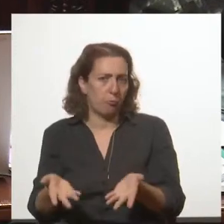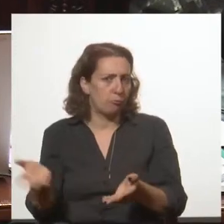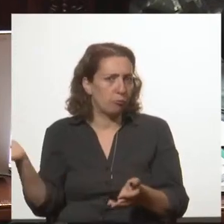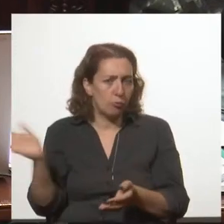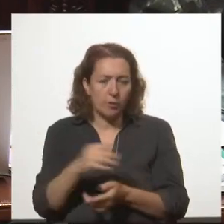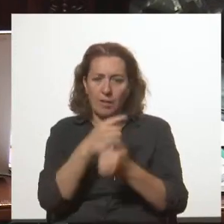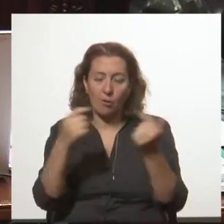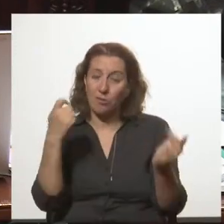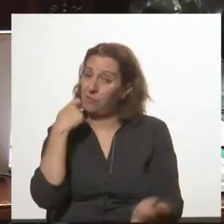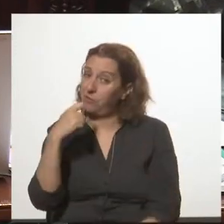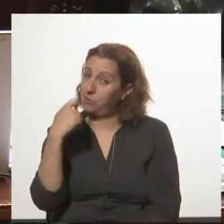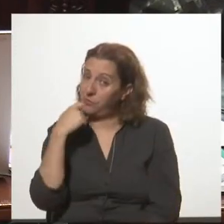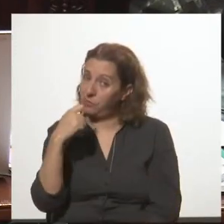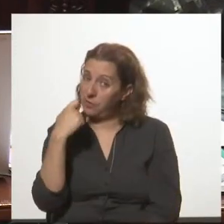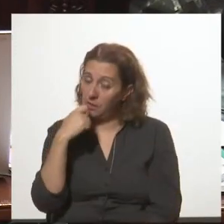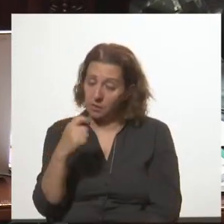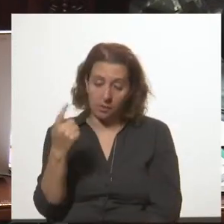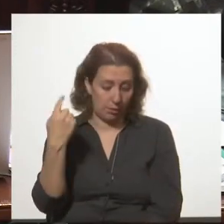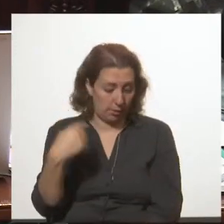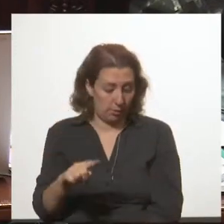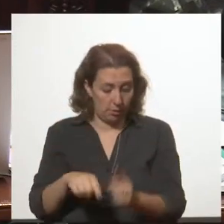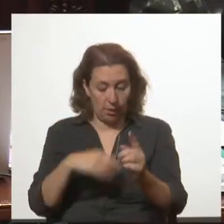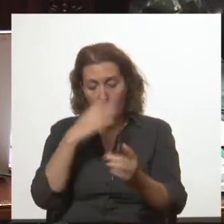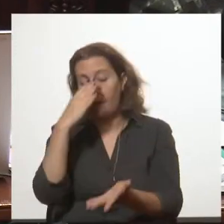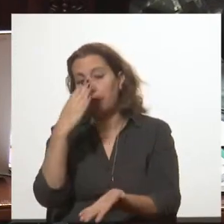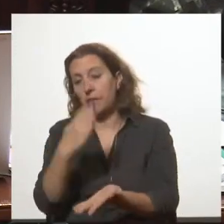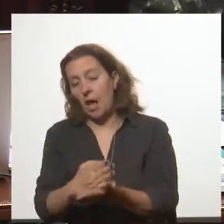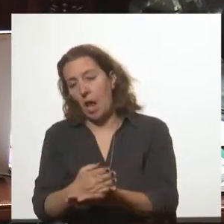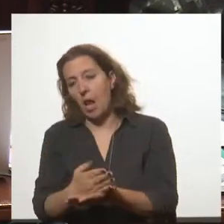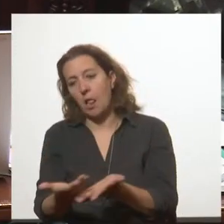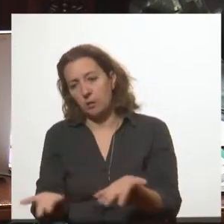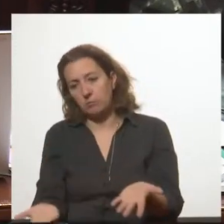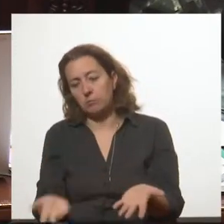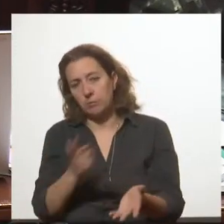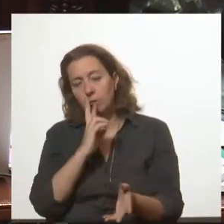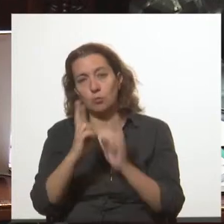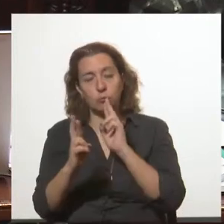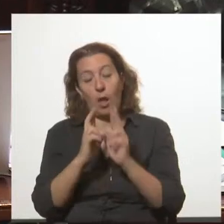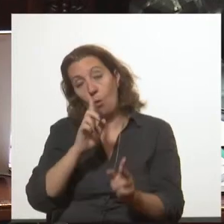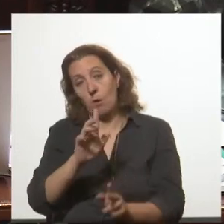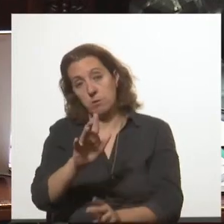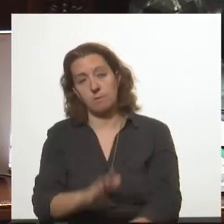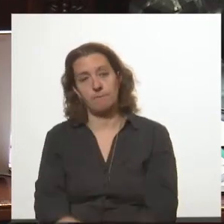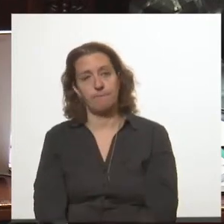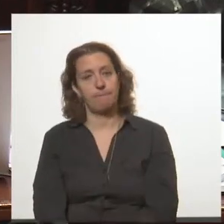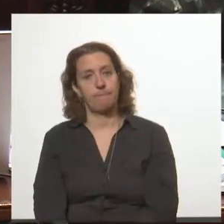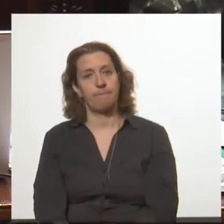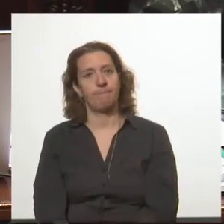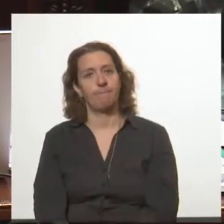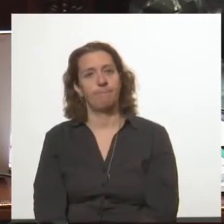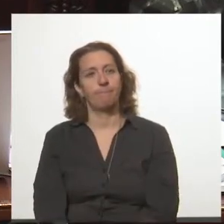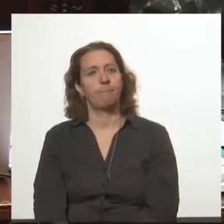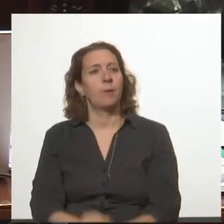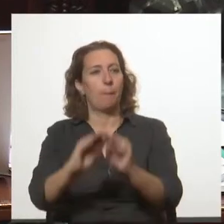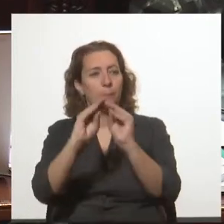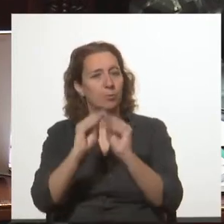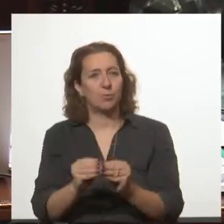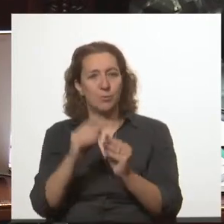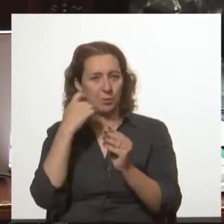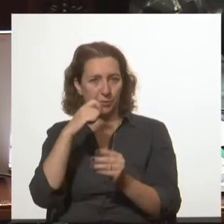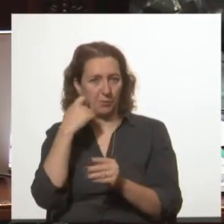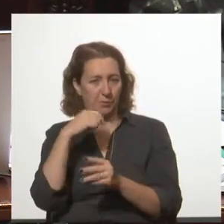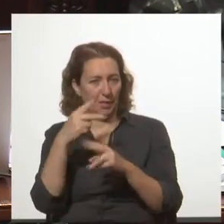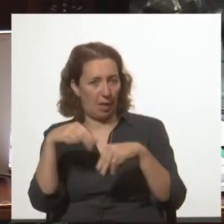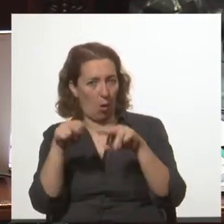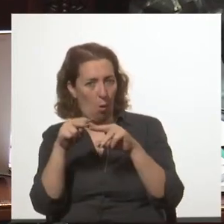carencias son las que en definitiva explican por qué se llegaron a estos resultados un presupuesto incompleto